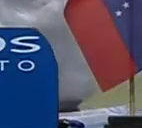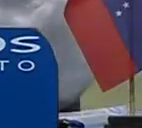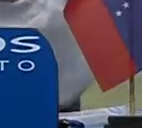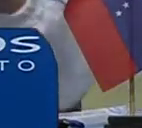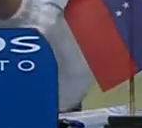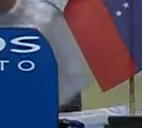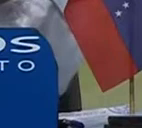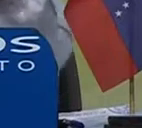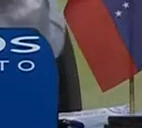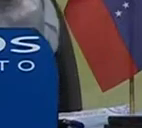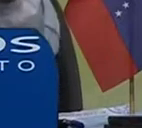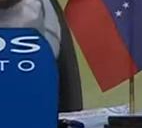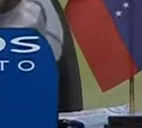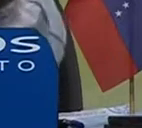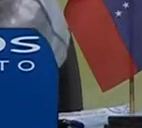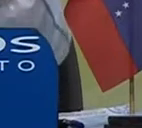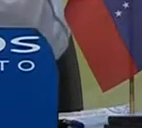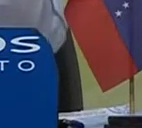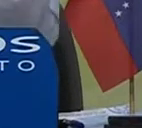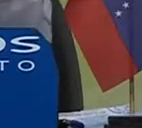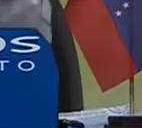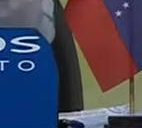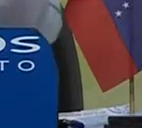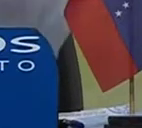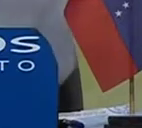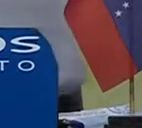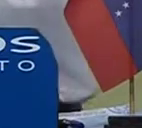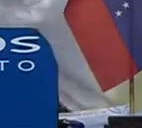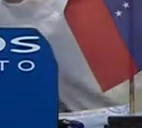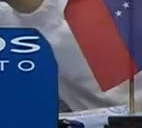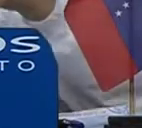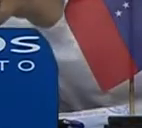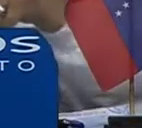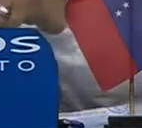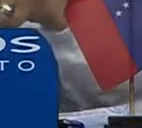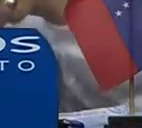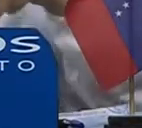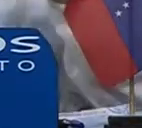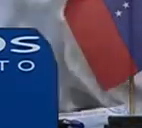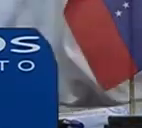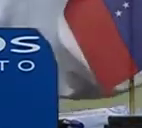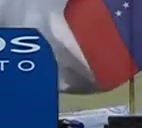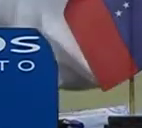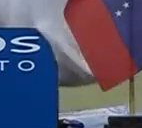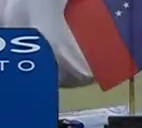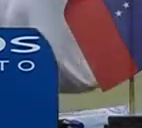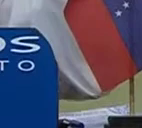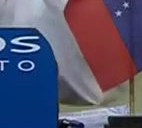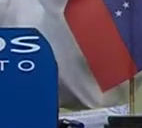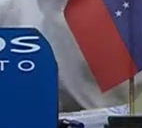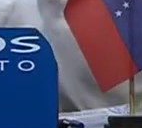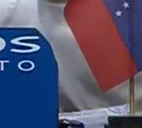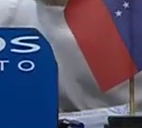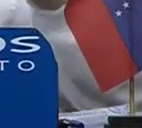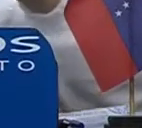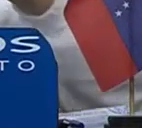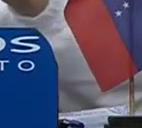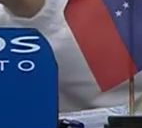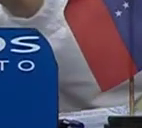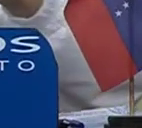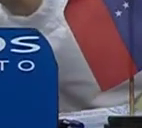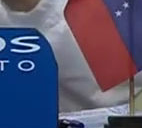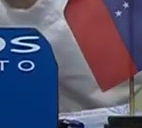a donde viven los sapos, las culebras, los mochuelos, los murciélagos,